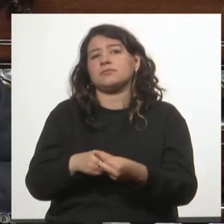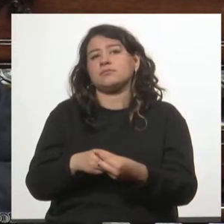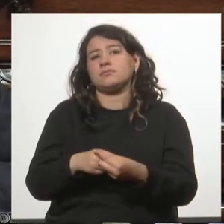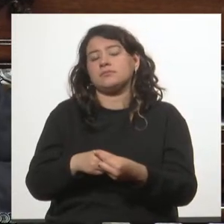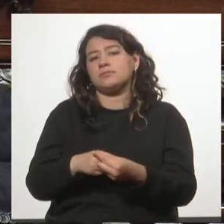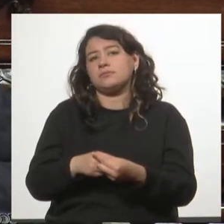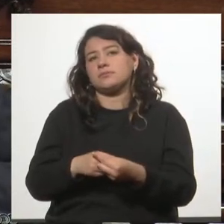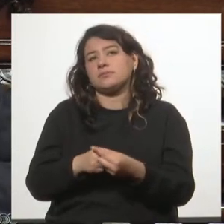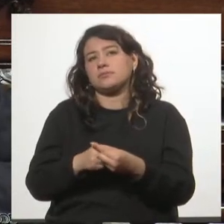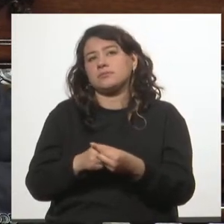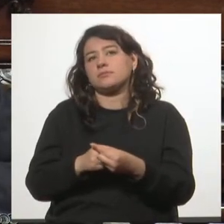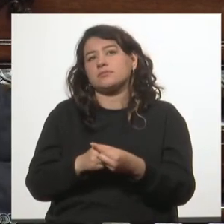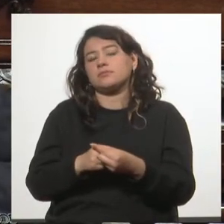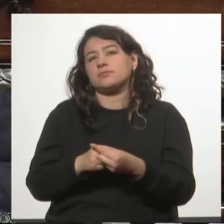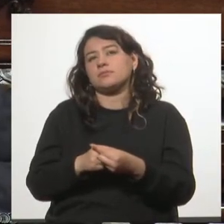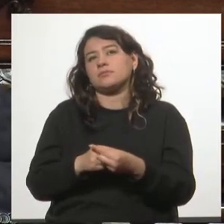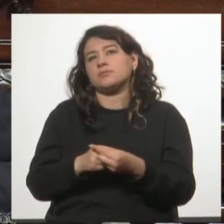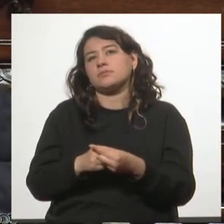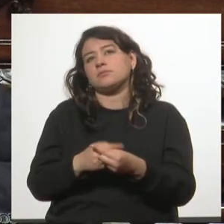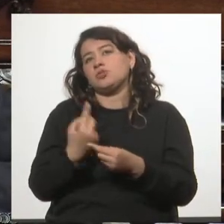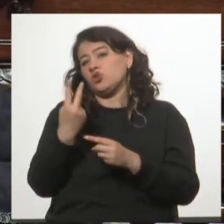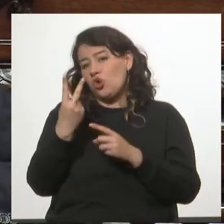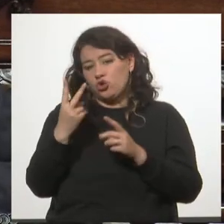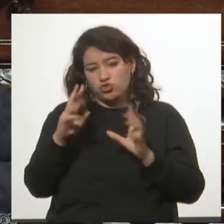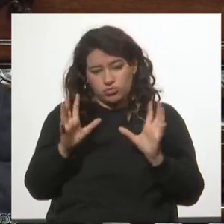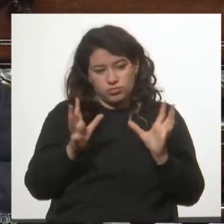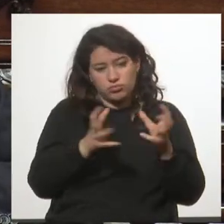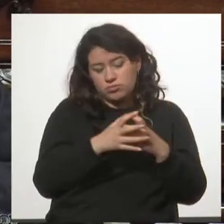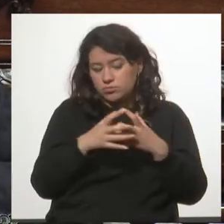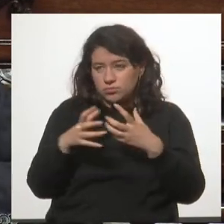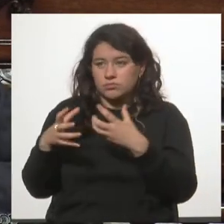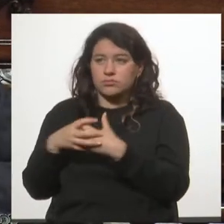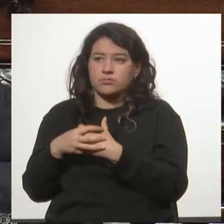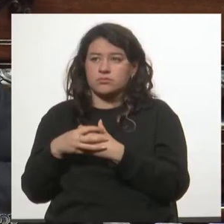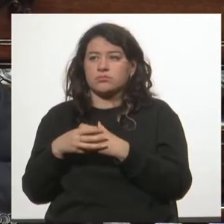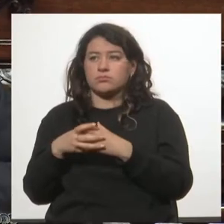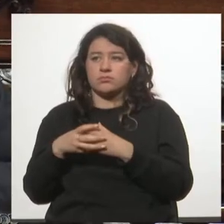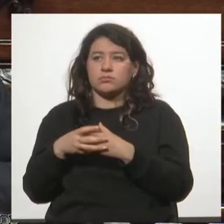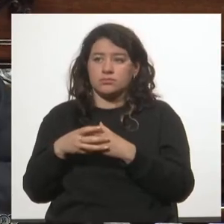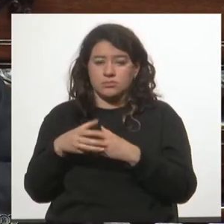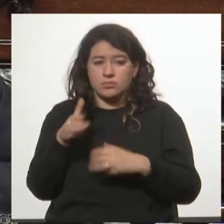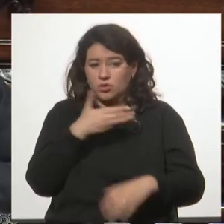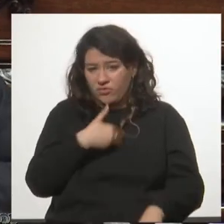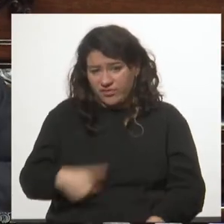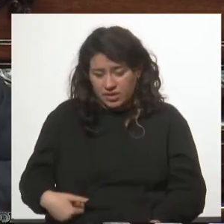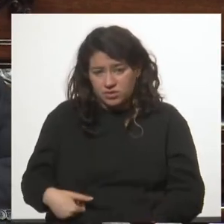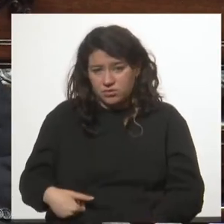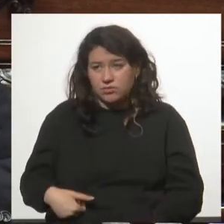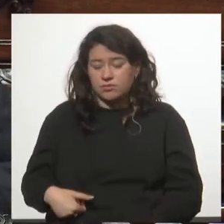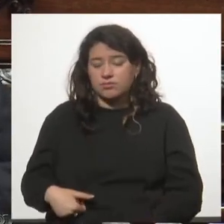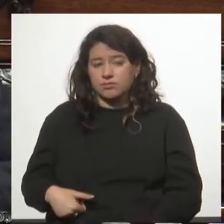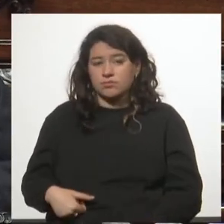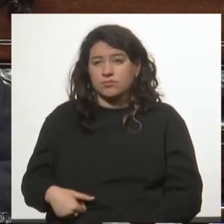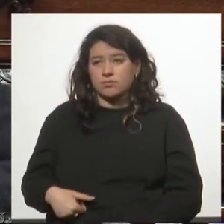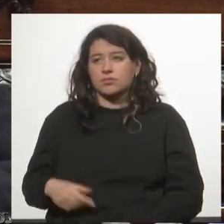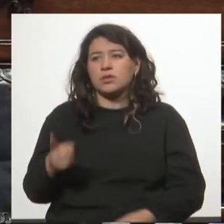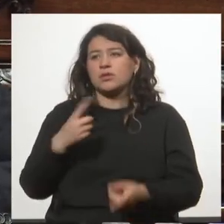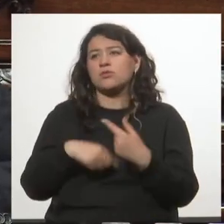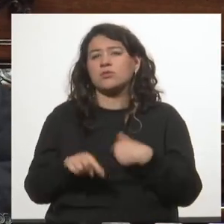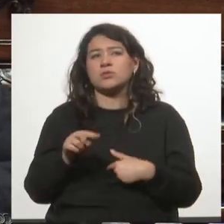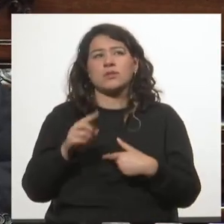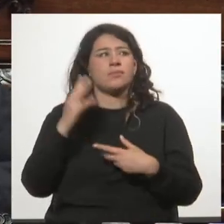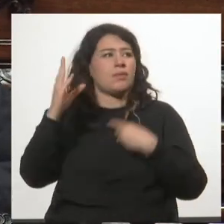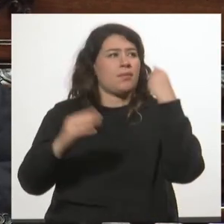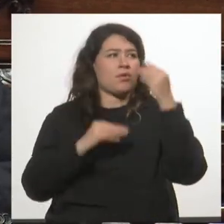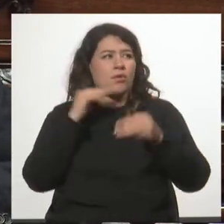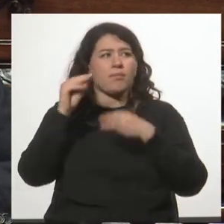con estas dos coaliciones en el gobierno entonces me preocupa que no